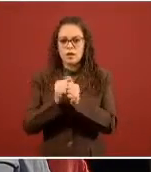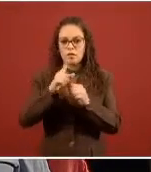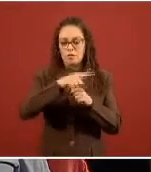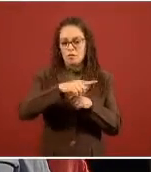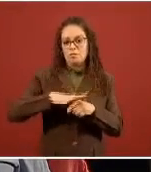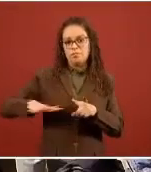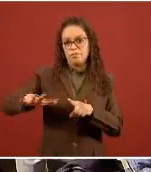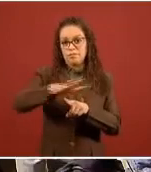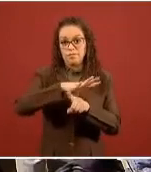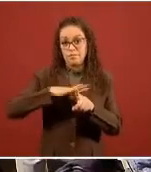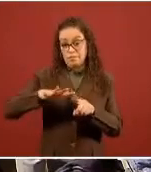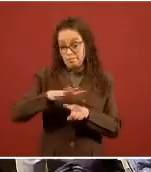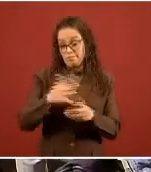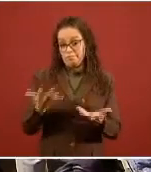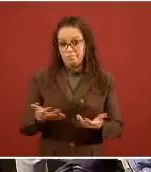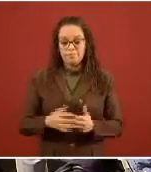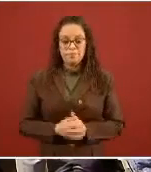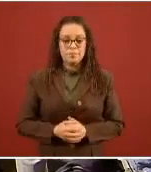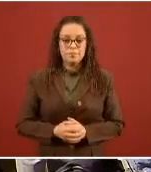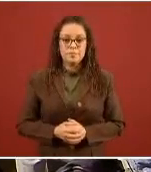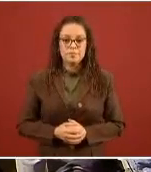población. Para ello,